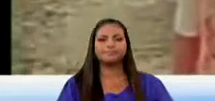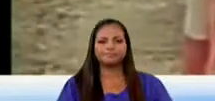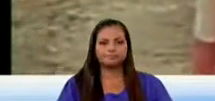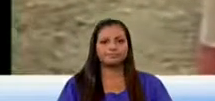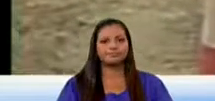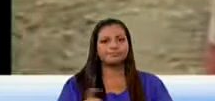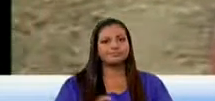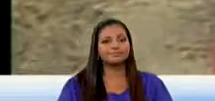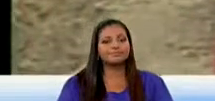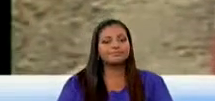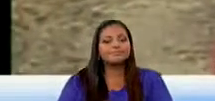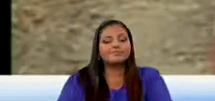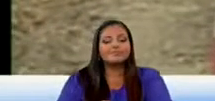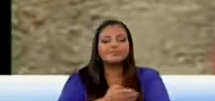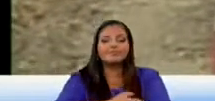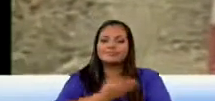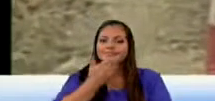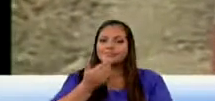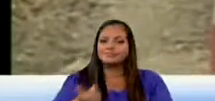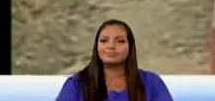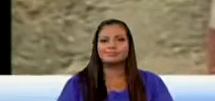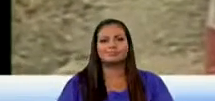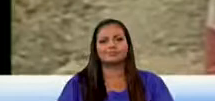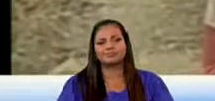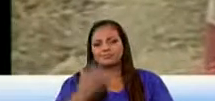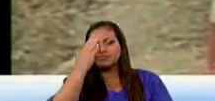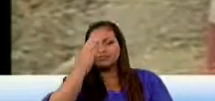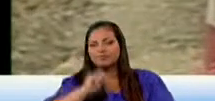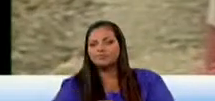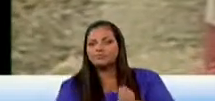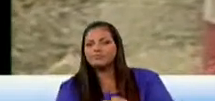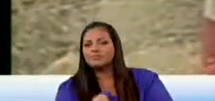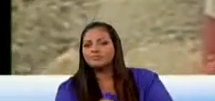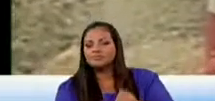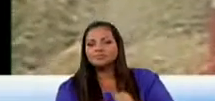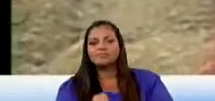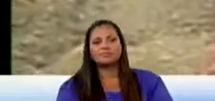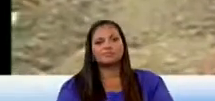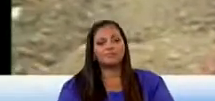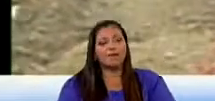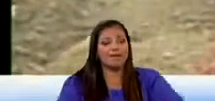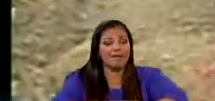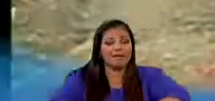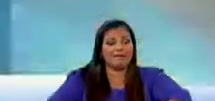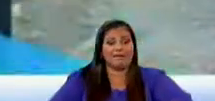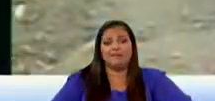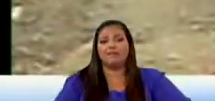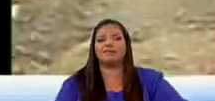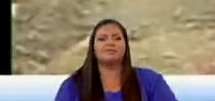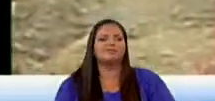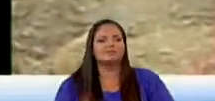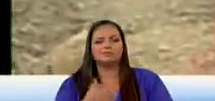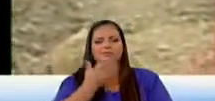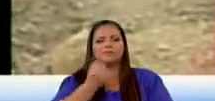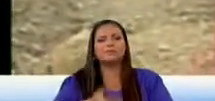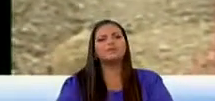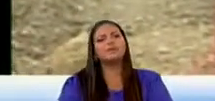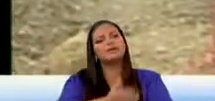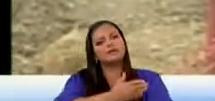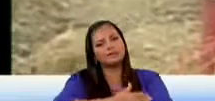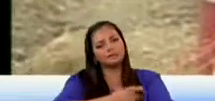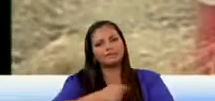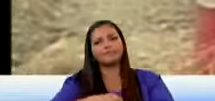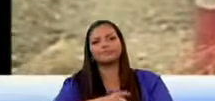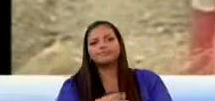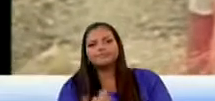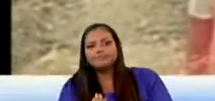temprano para poder sortear este tipo de inconvenientes. Estamos acá en la vía perimetral junto al acceso al Fortín.